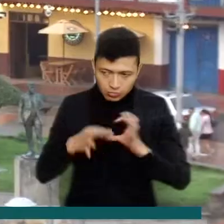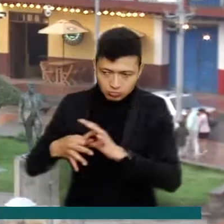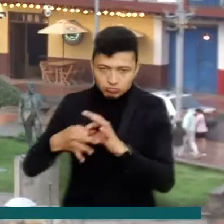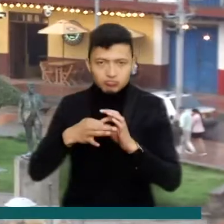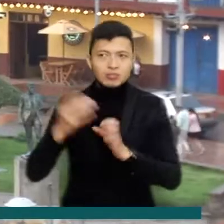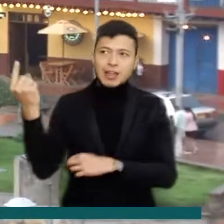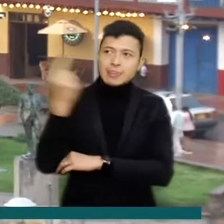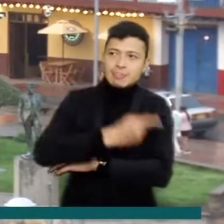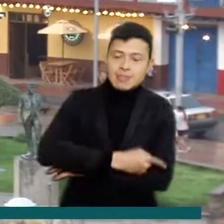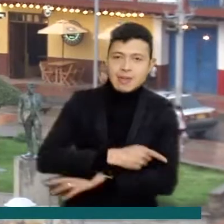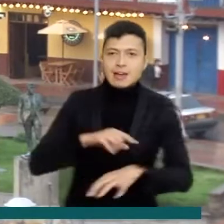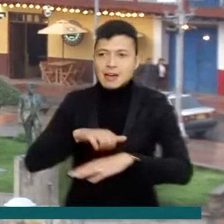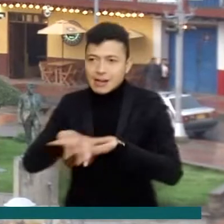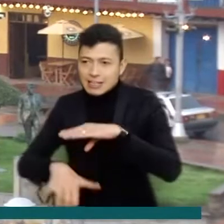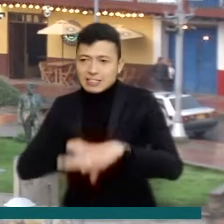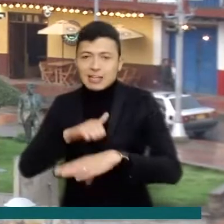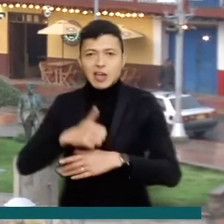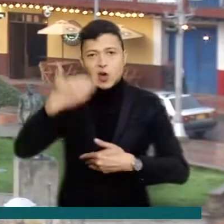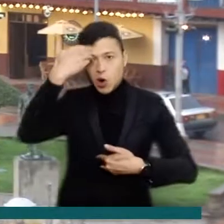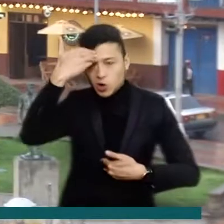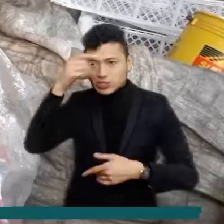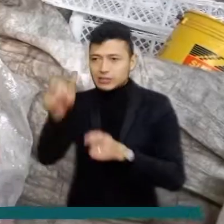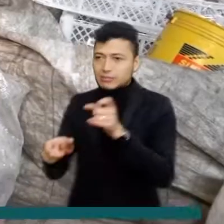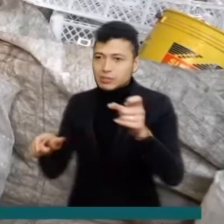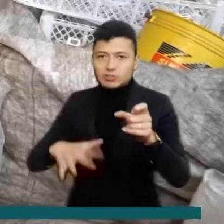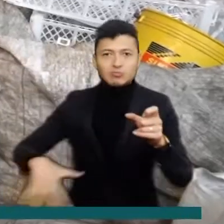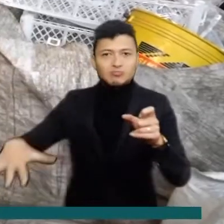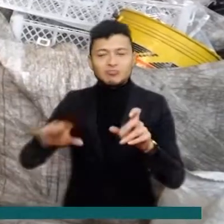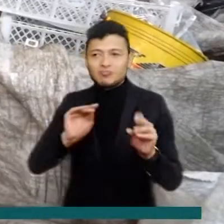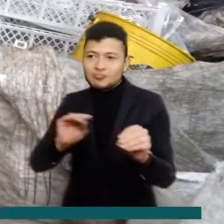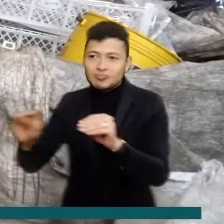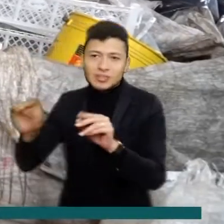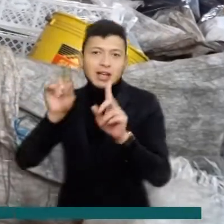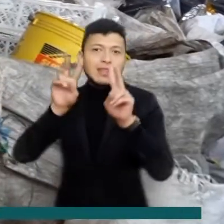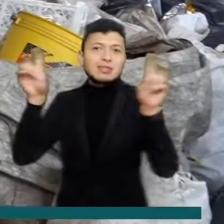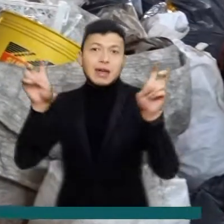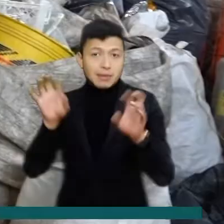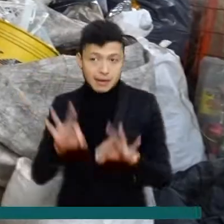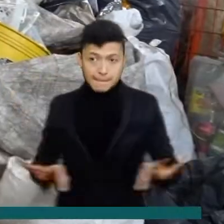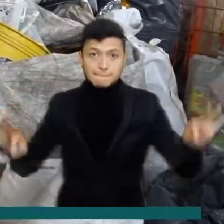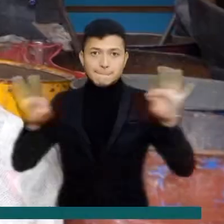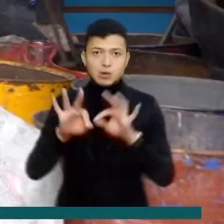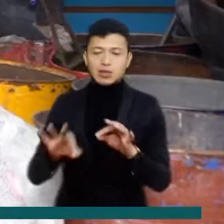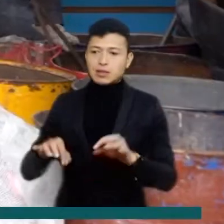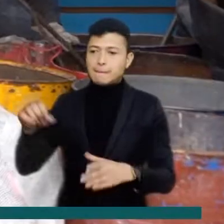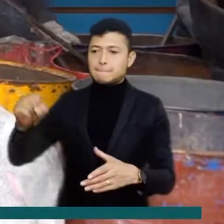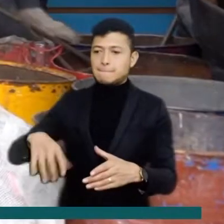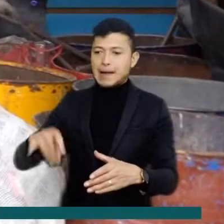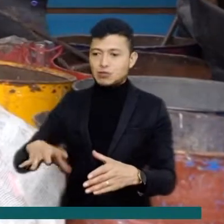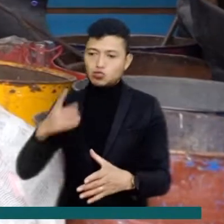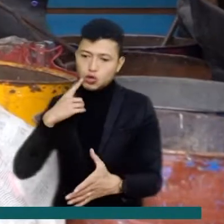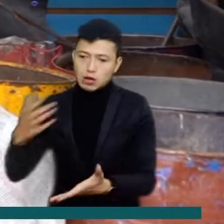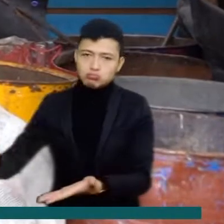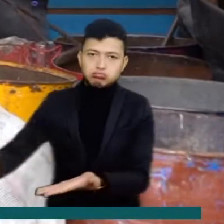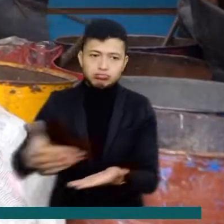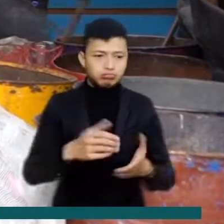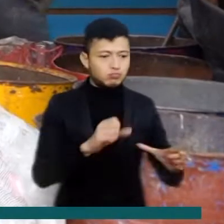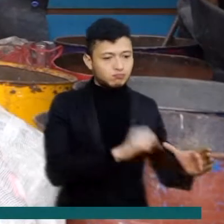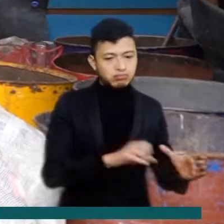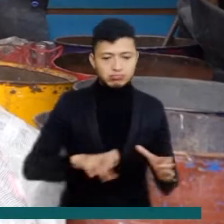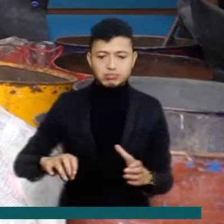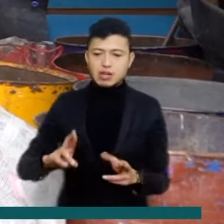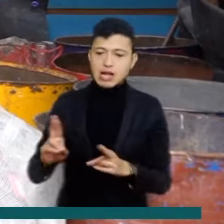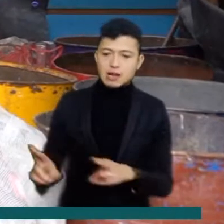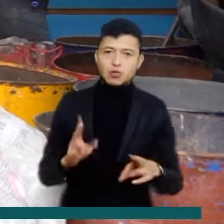buscan generar conciencia entre los habitantes de la población en torno a los beneficios de la correcta recolección, disposición y reutilización